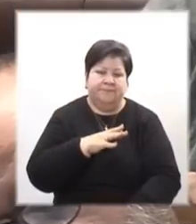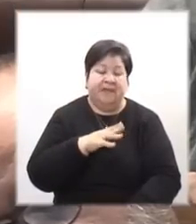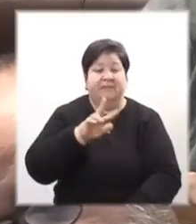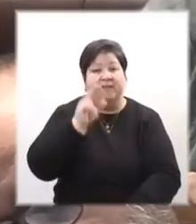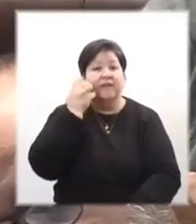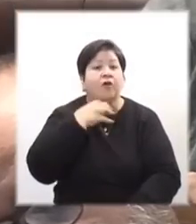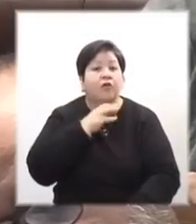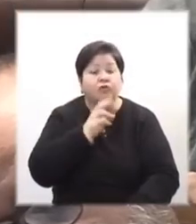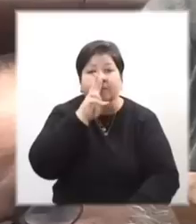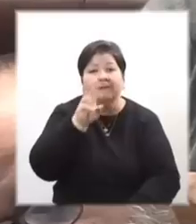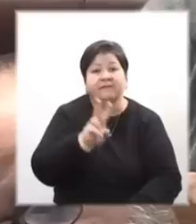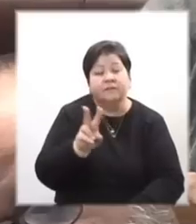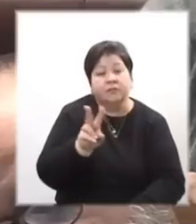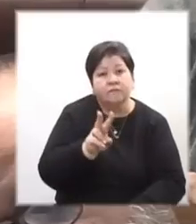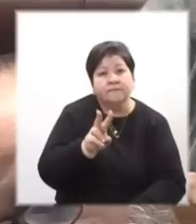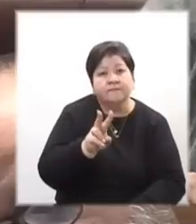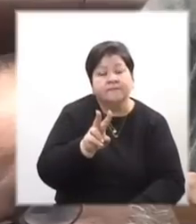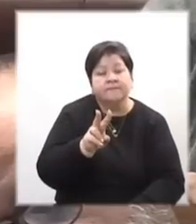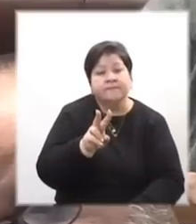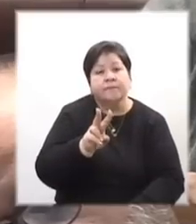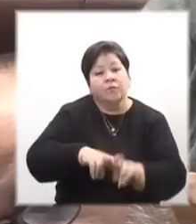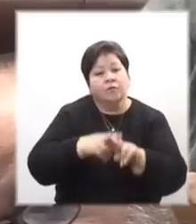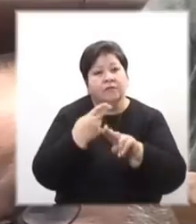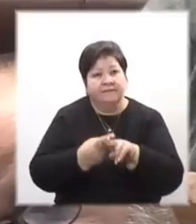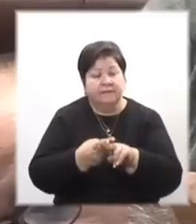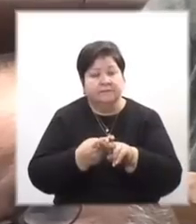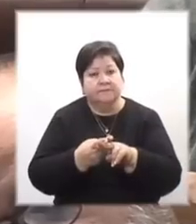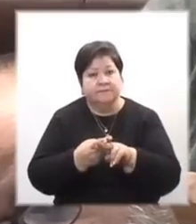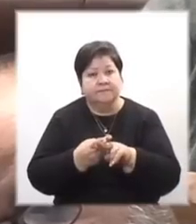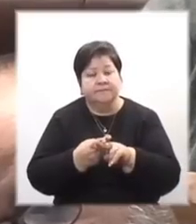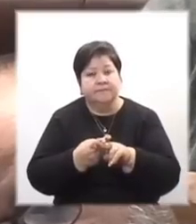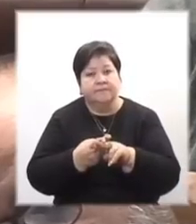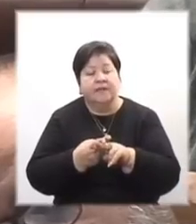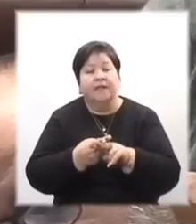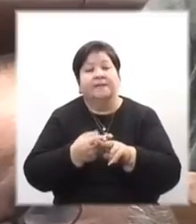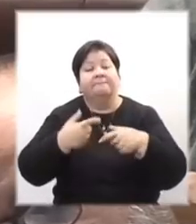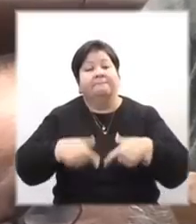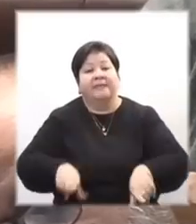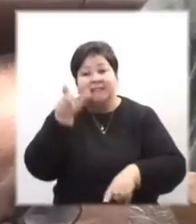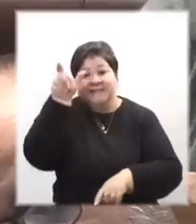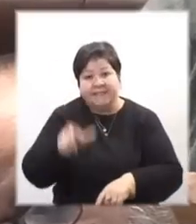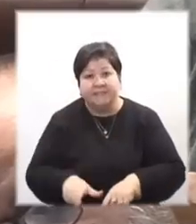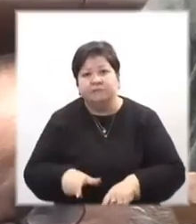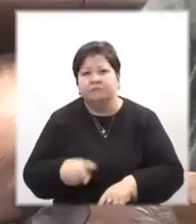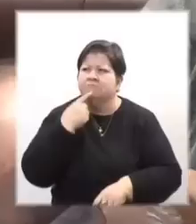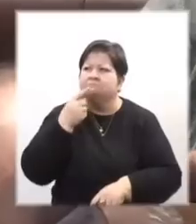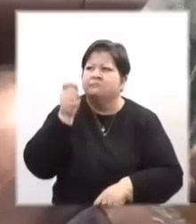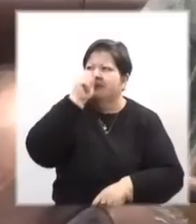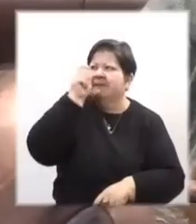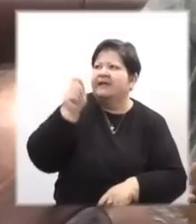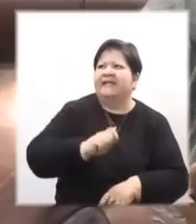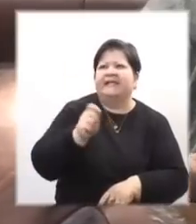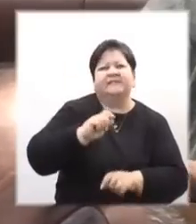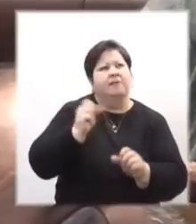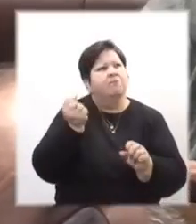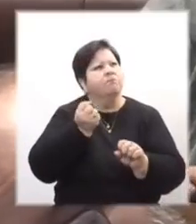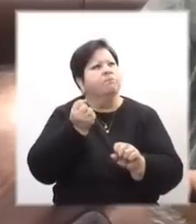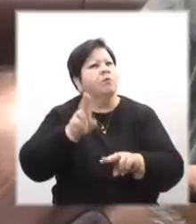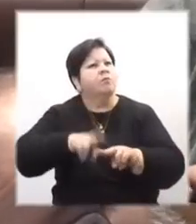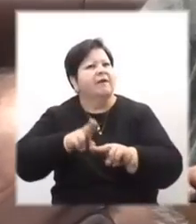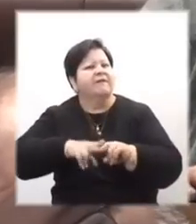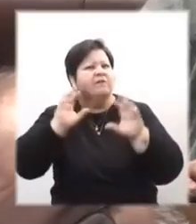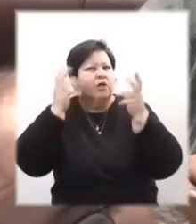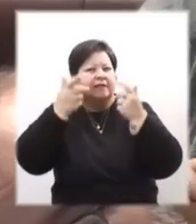El 3 de agosto del 2022, nuevamente voy al inicio, el ministro descartó declarar la emergencia por muertes violentas ante